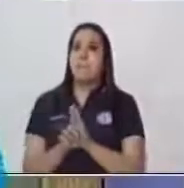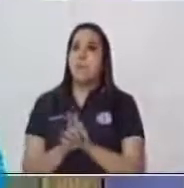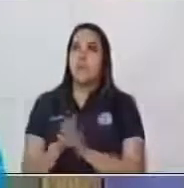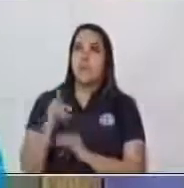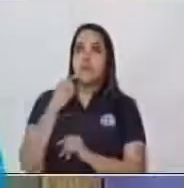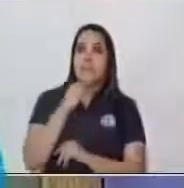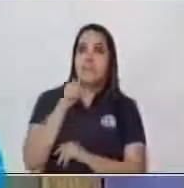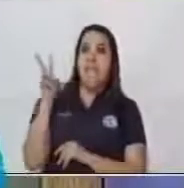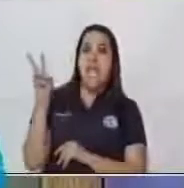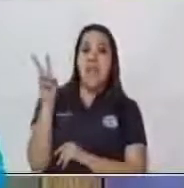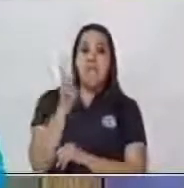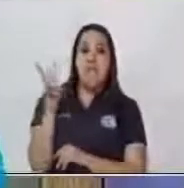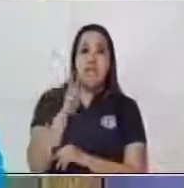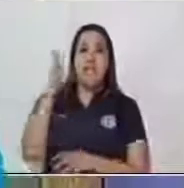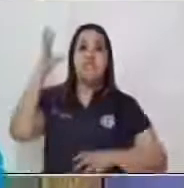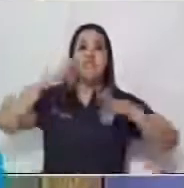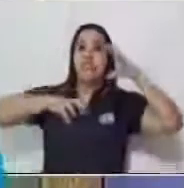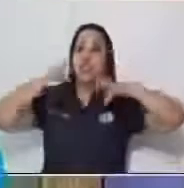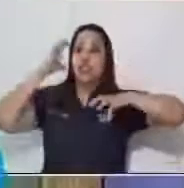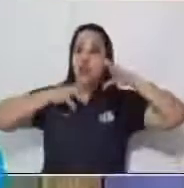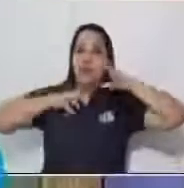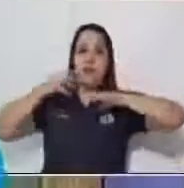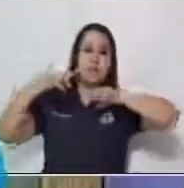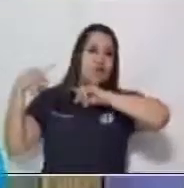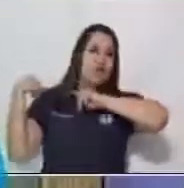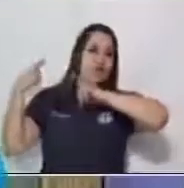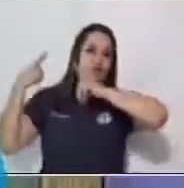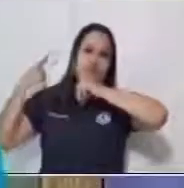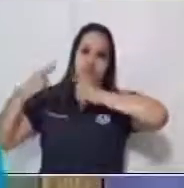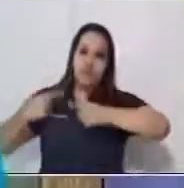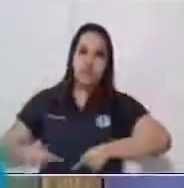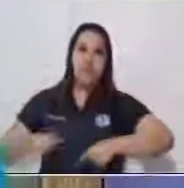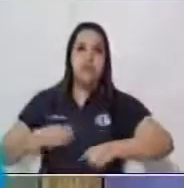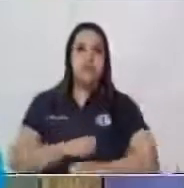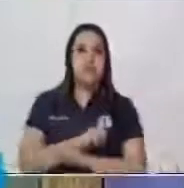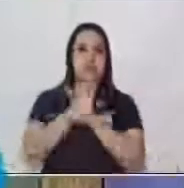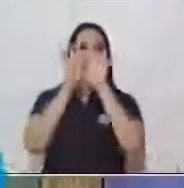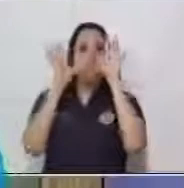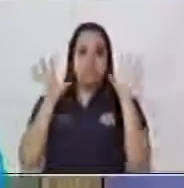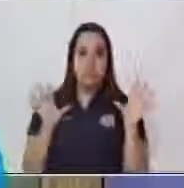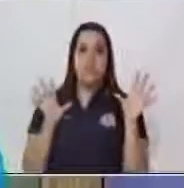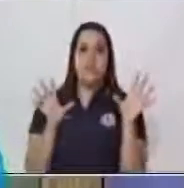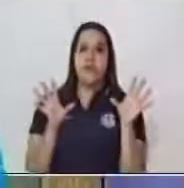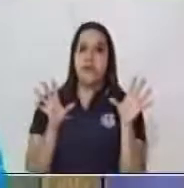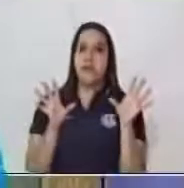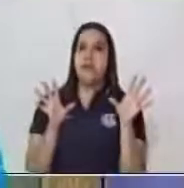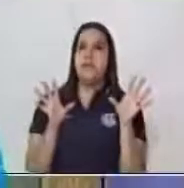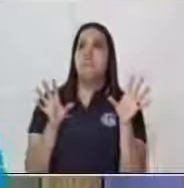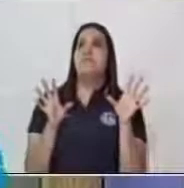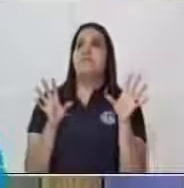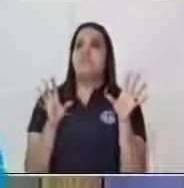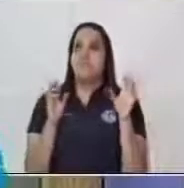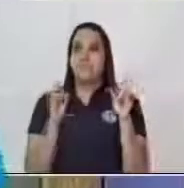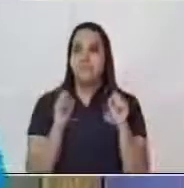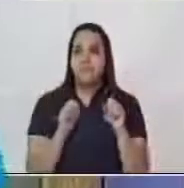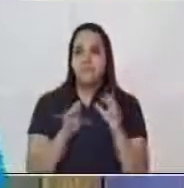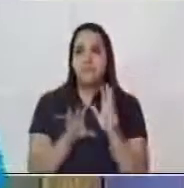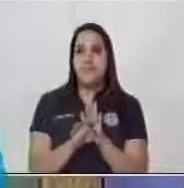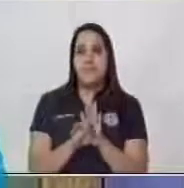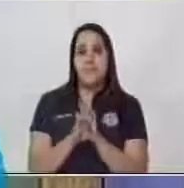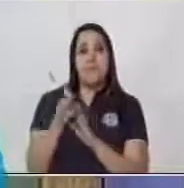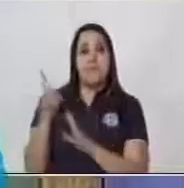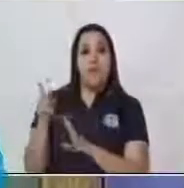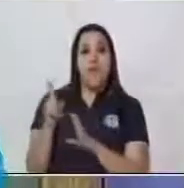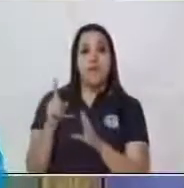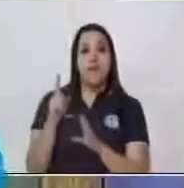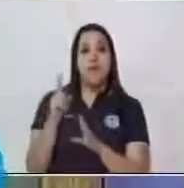lloverá durante la mañana, aunque comienza con un núcleo verbal, el verbo lloverá, y está